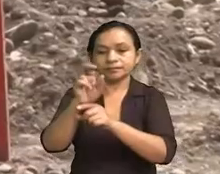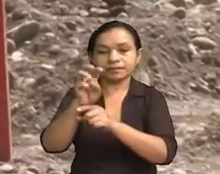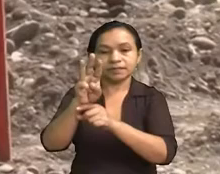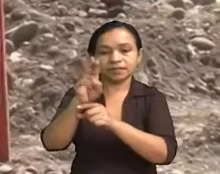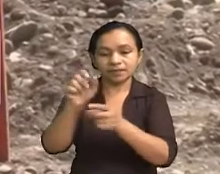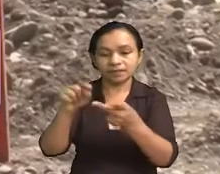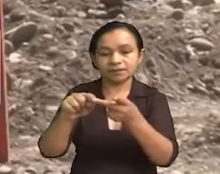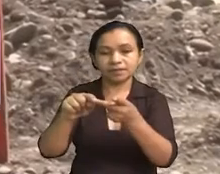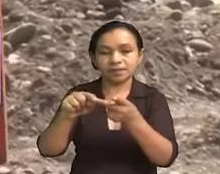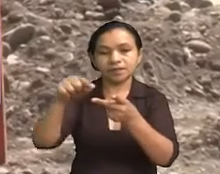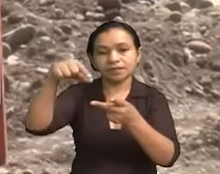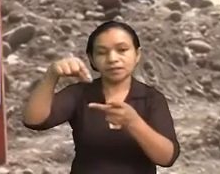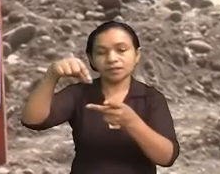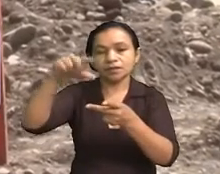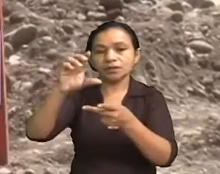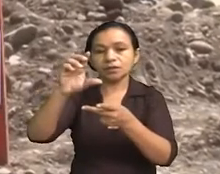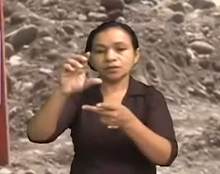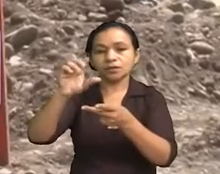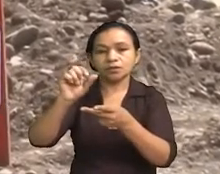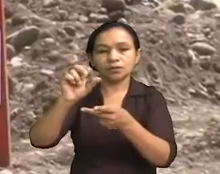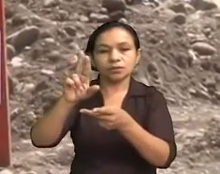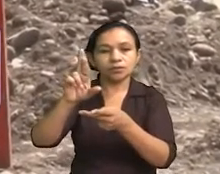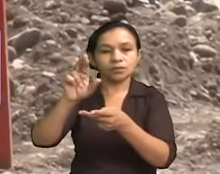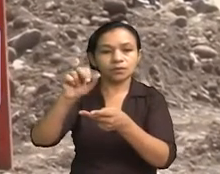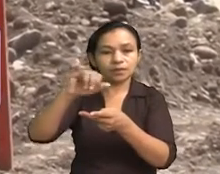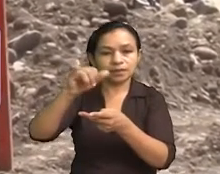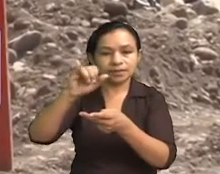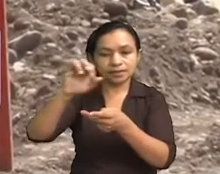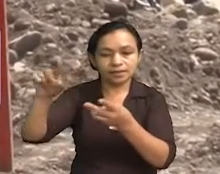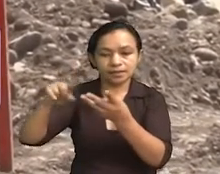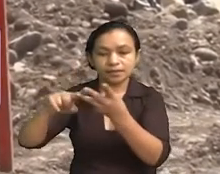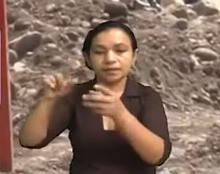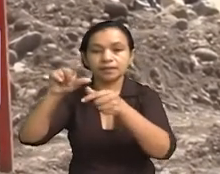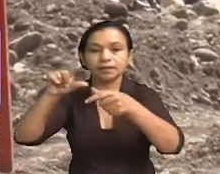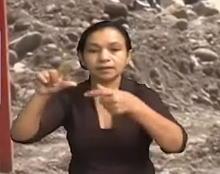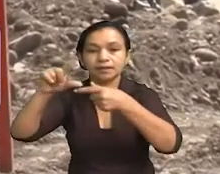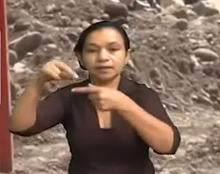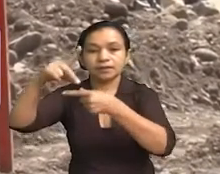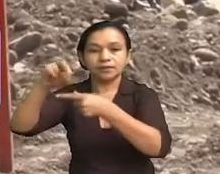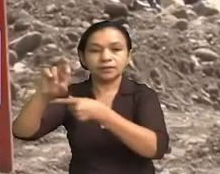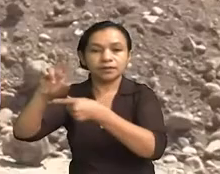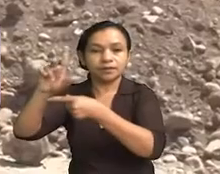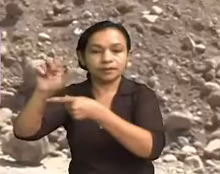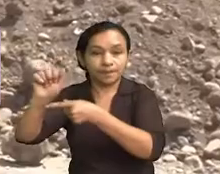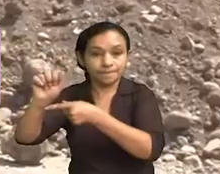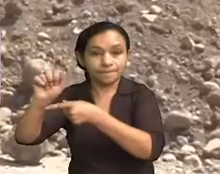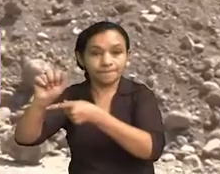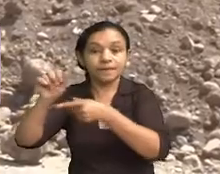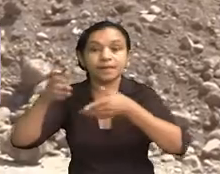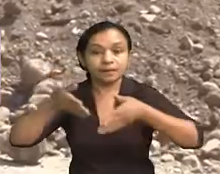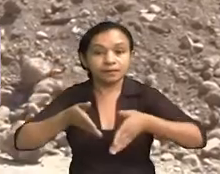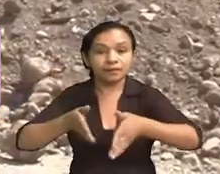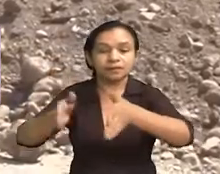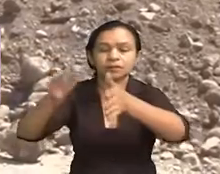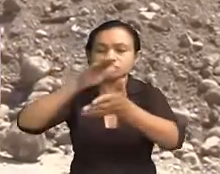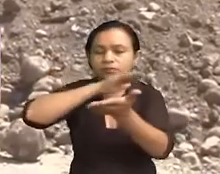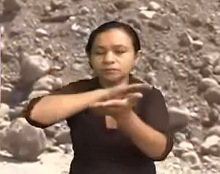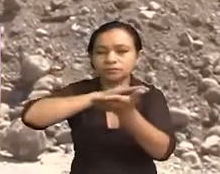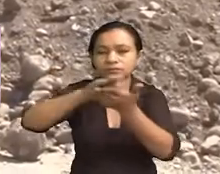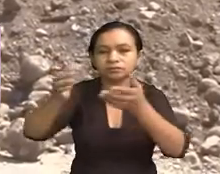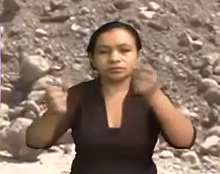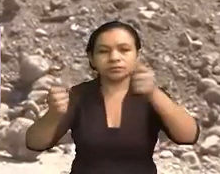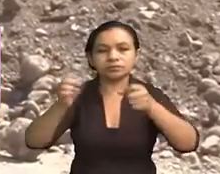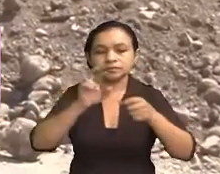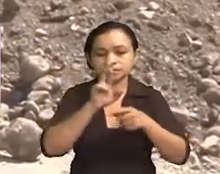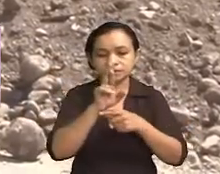Perlas. Esa es otra arteria que muy poco se habla, pero que también es de concreto hidráulico, que es del